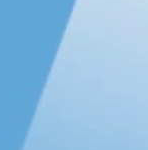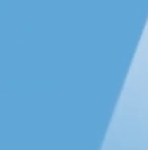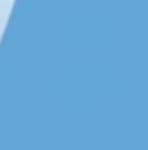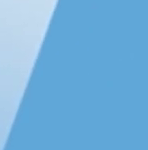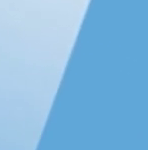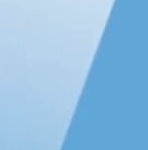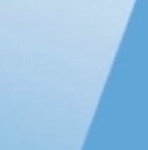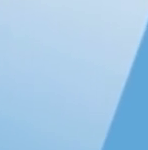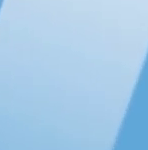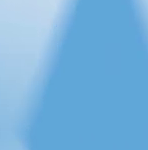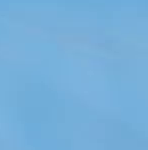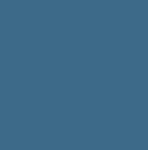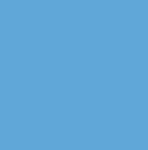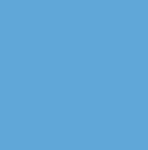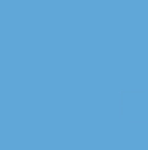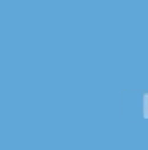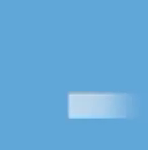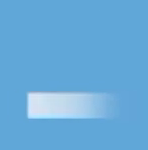Continuamos.